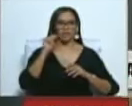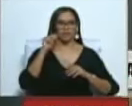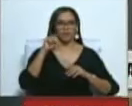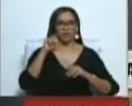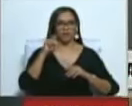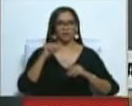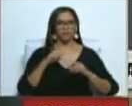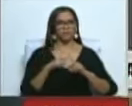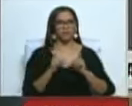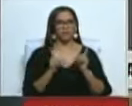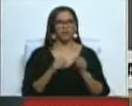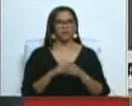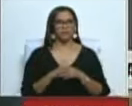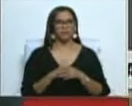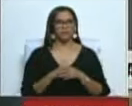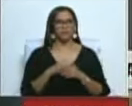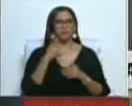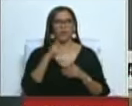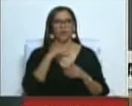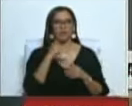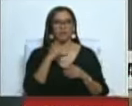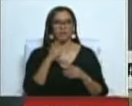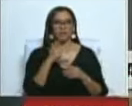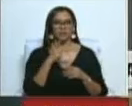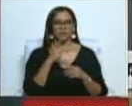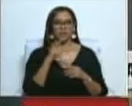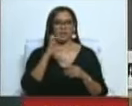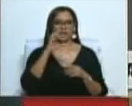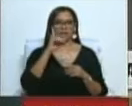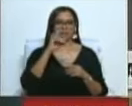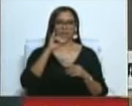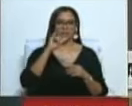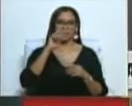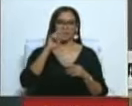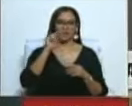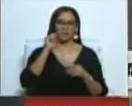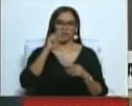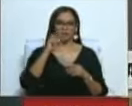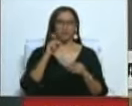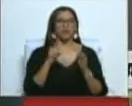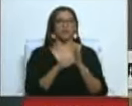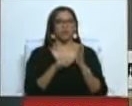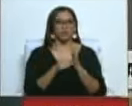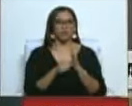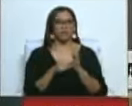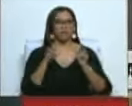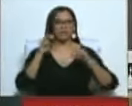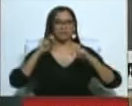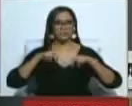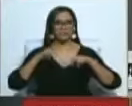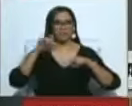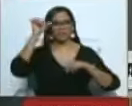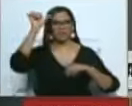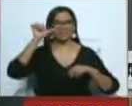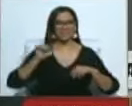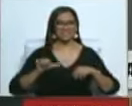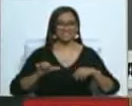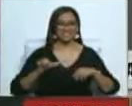en el diván, pero política en el diván, donde terminaba él sentado autoanalizándose.